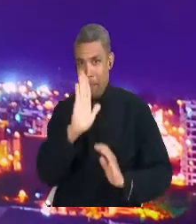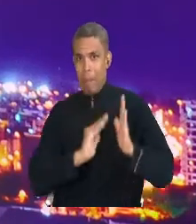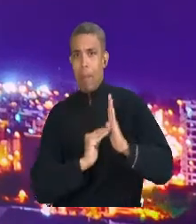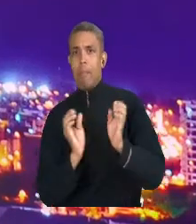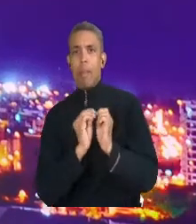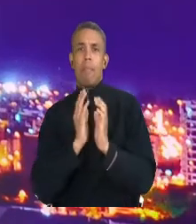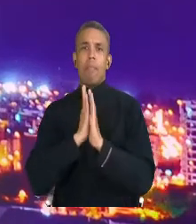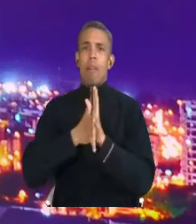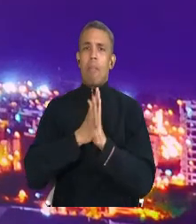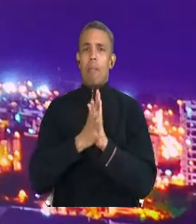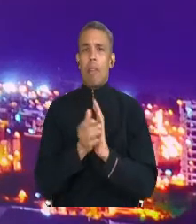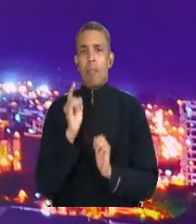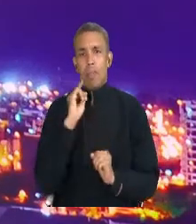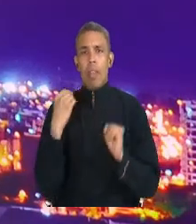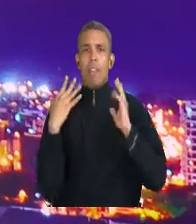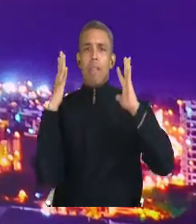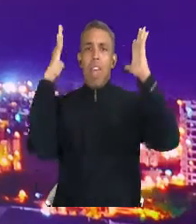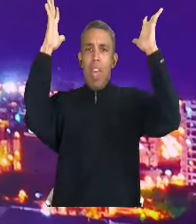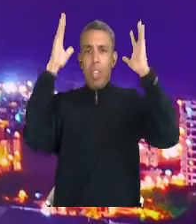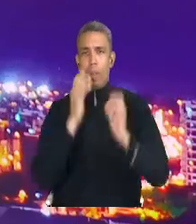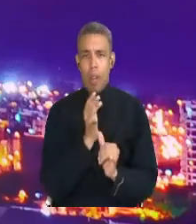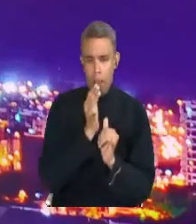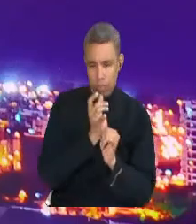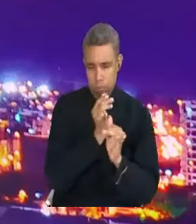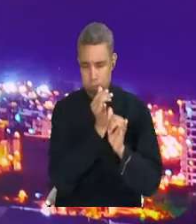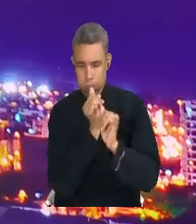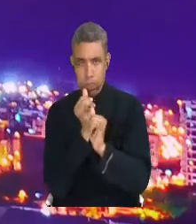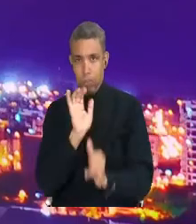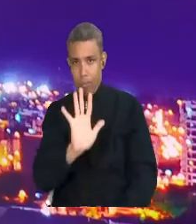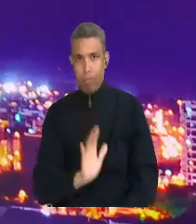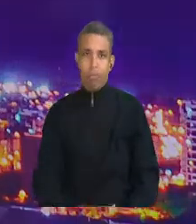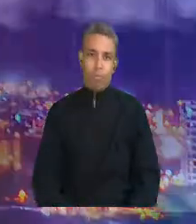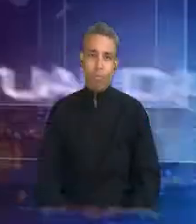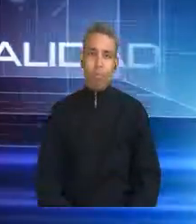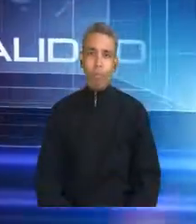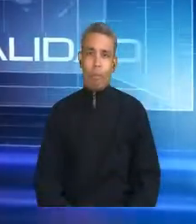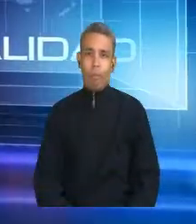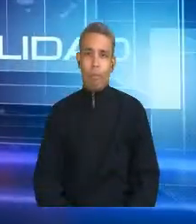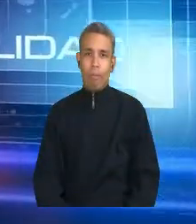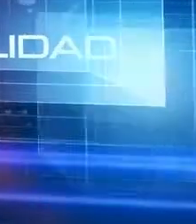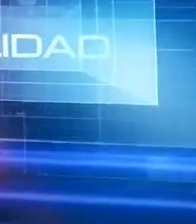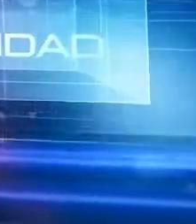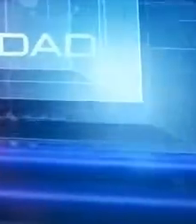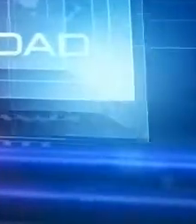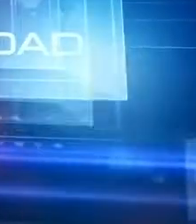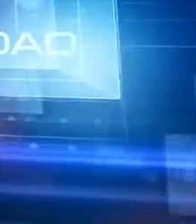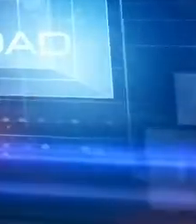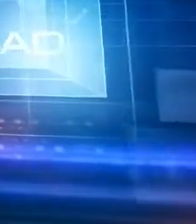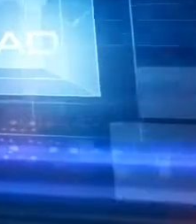esta nueva versión del Festival Nacional de Bandas Folclóricas. Ya regresamos.